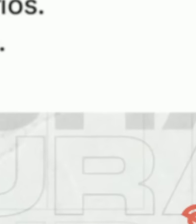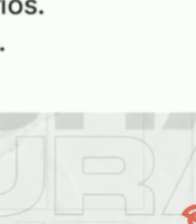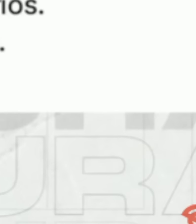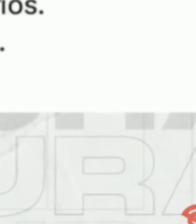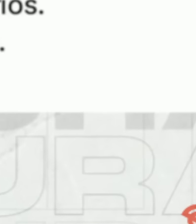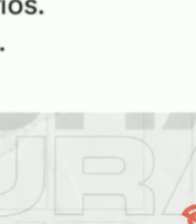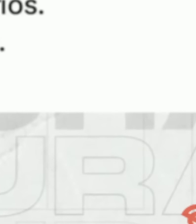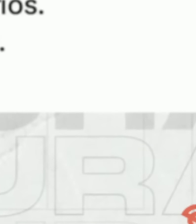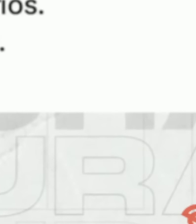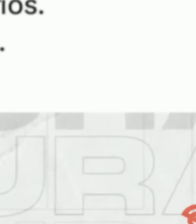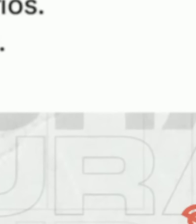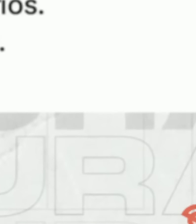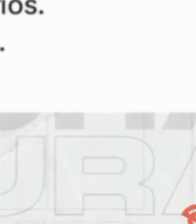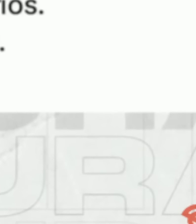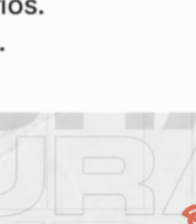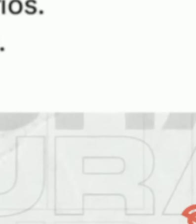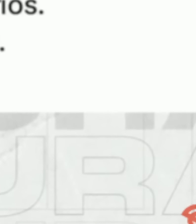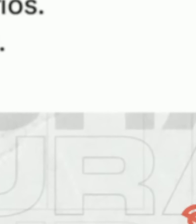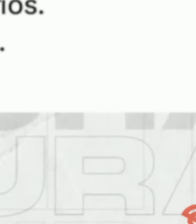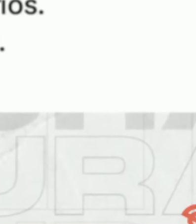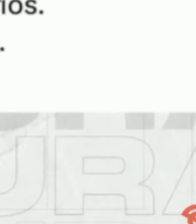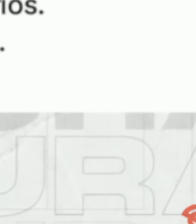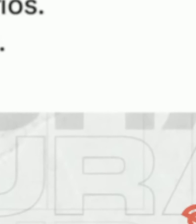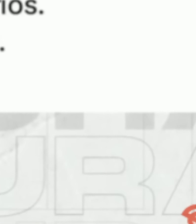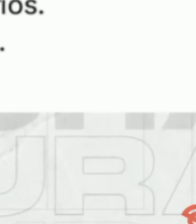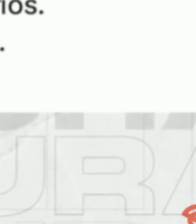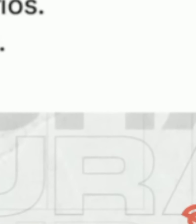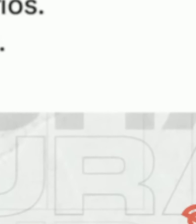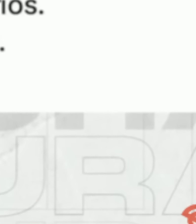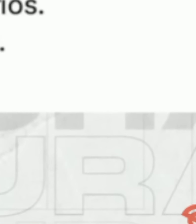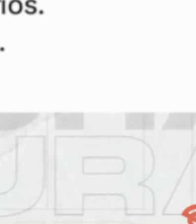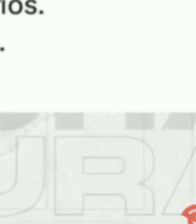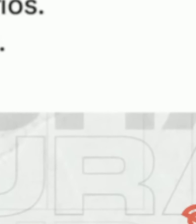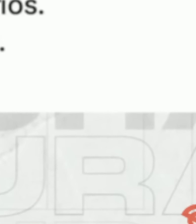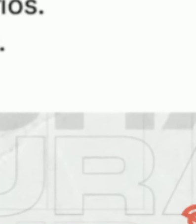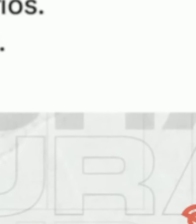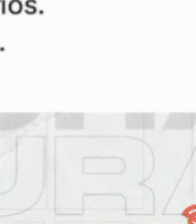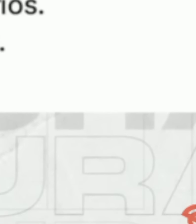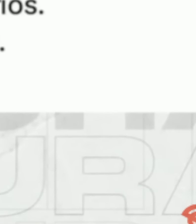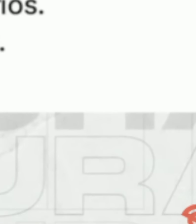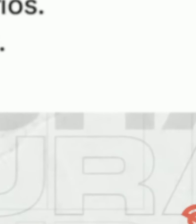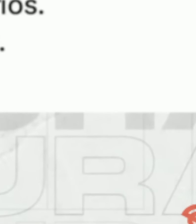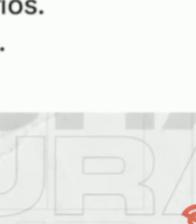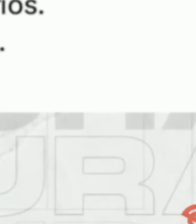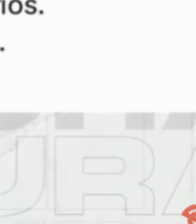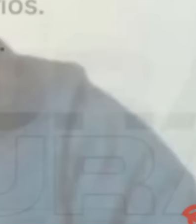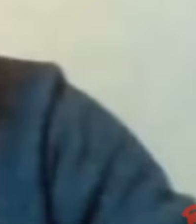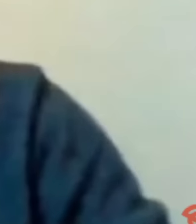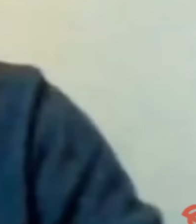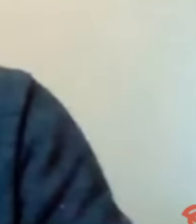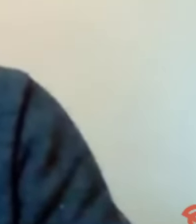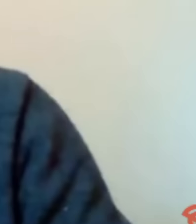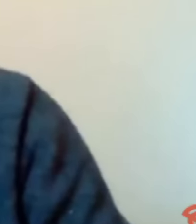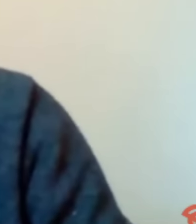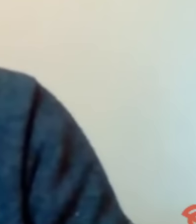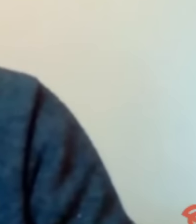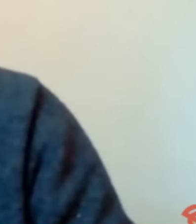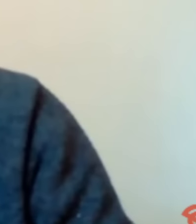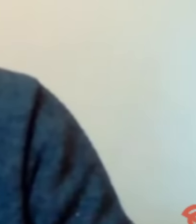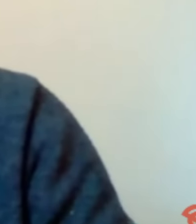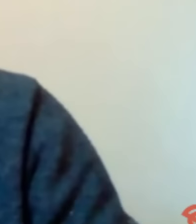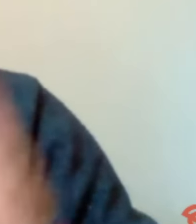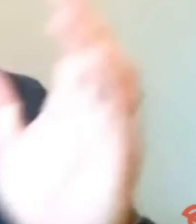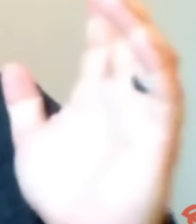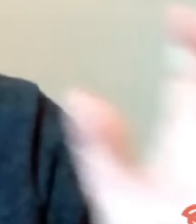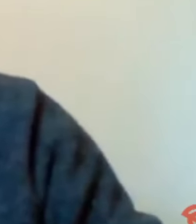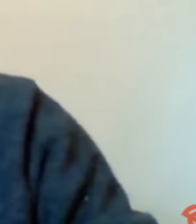Serrano, ¿no? Ya sin mencionarnos en Sin Censura, ya directamente así. No sabemos si es su community manager